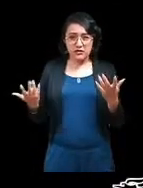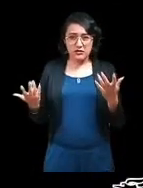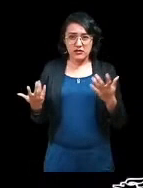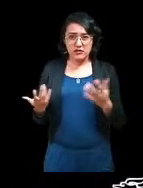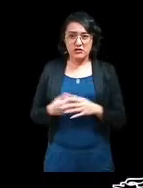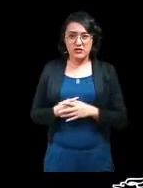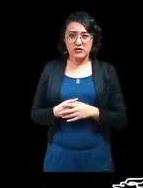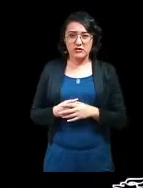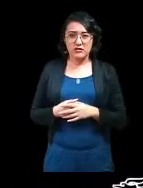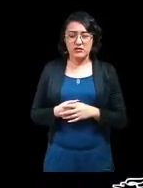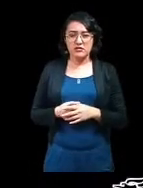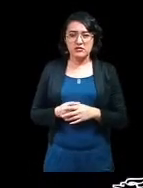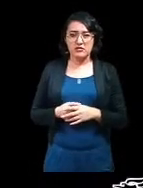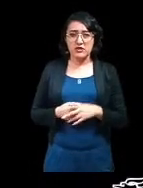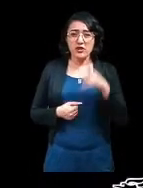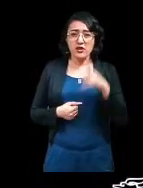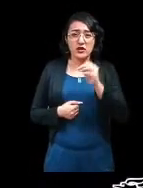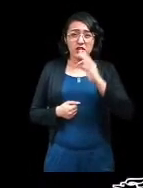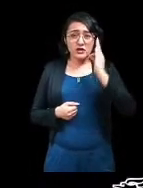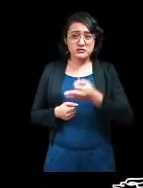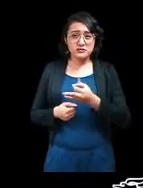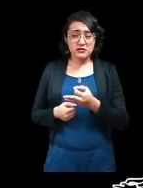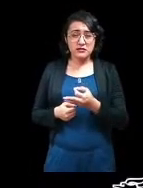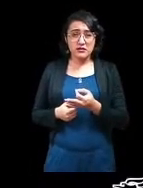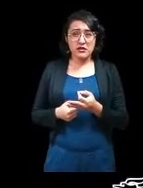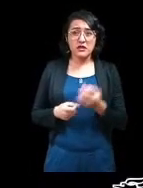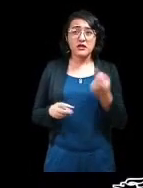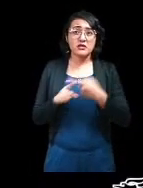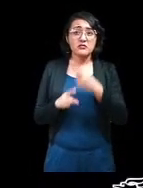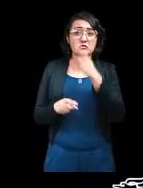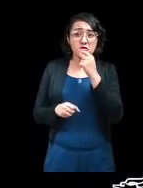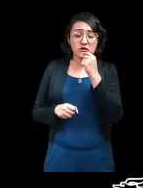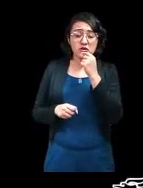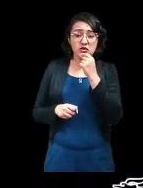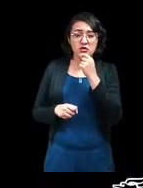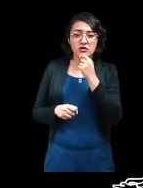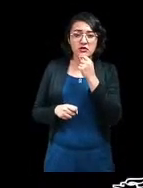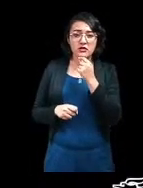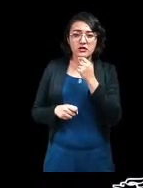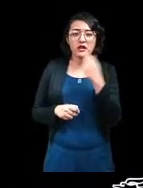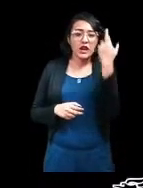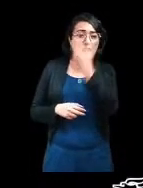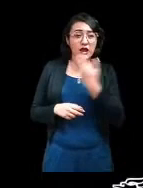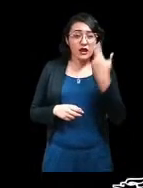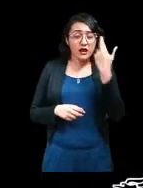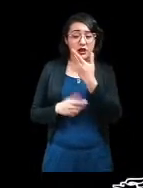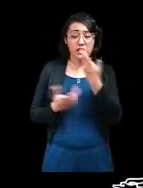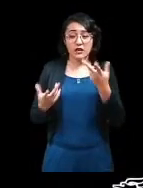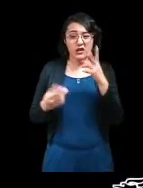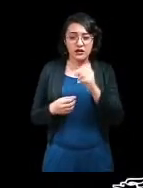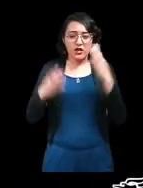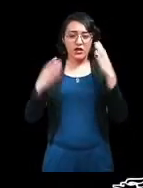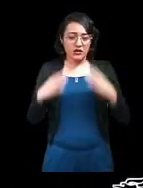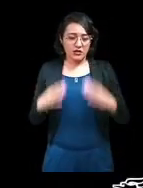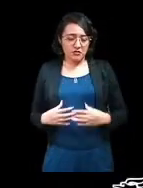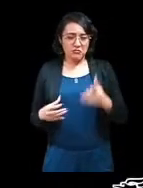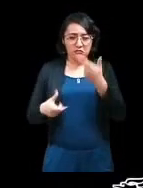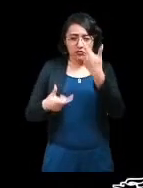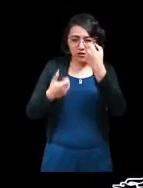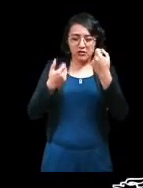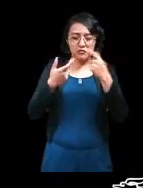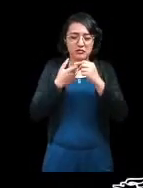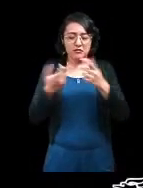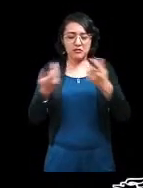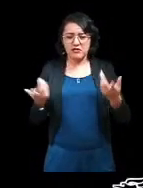no acepten que los policías les hagan estas revisiones corporales? O sea,